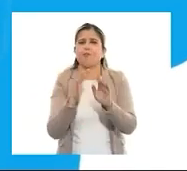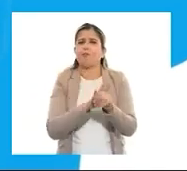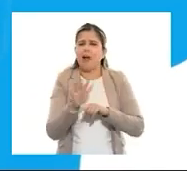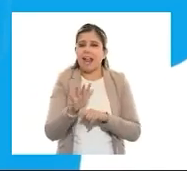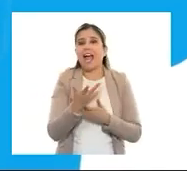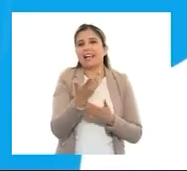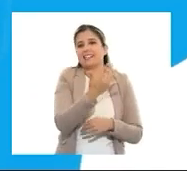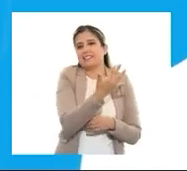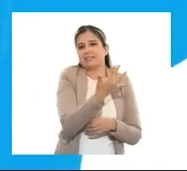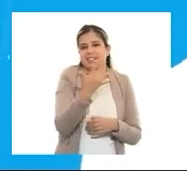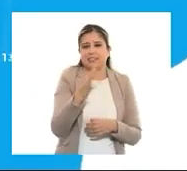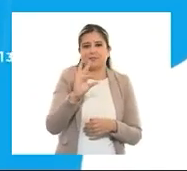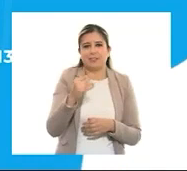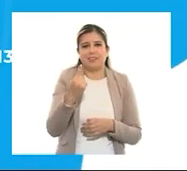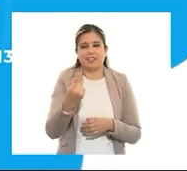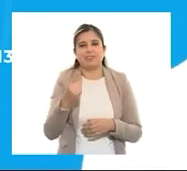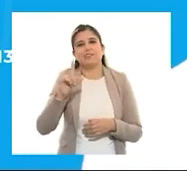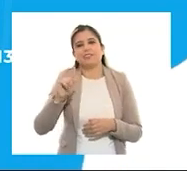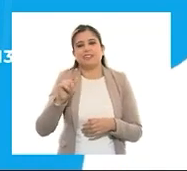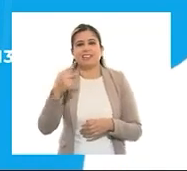teléfono